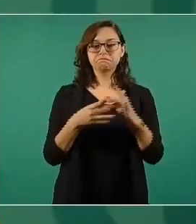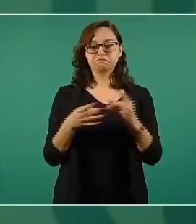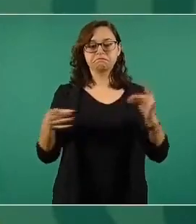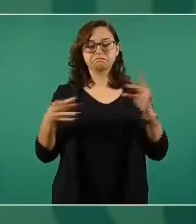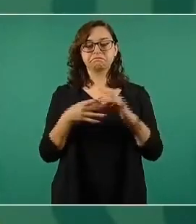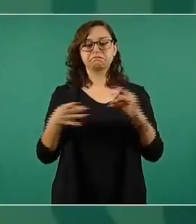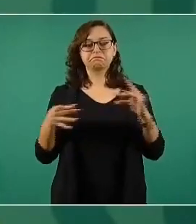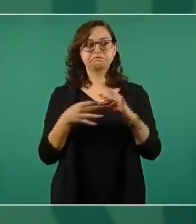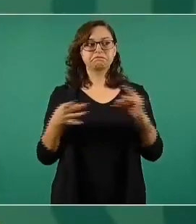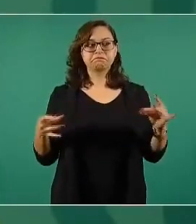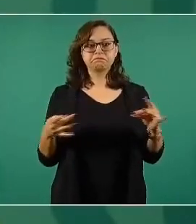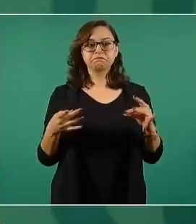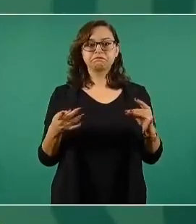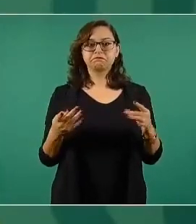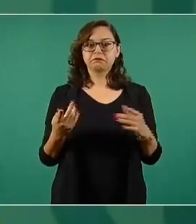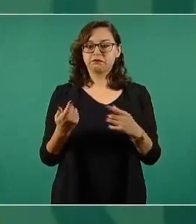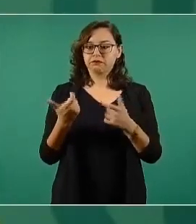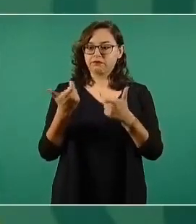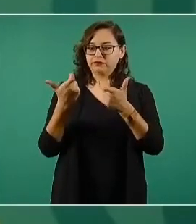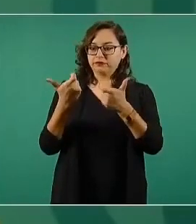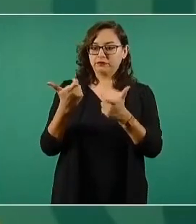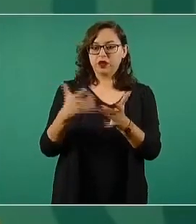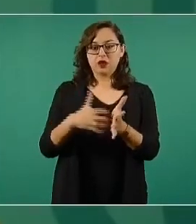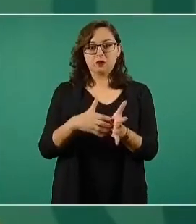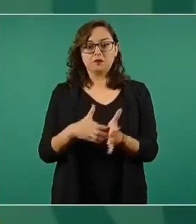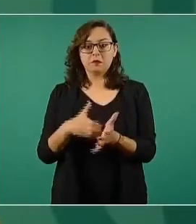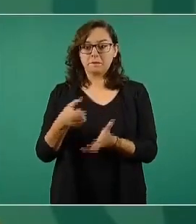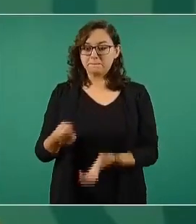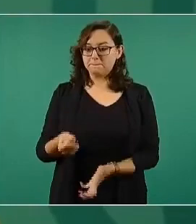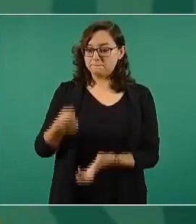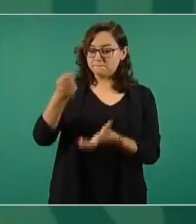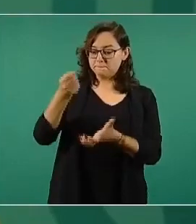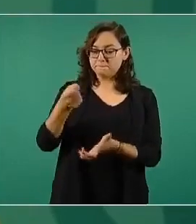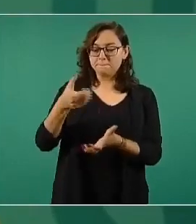un ahorro de la obra